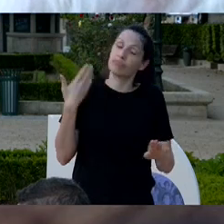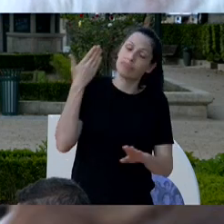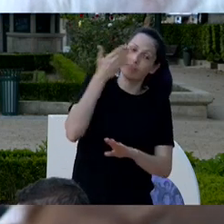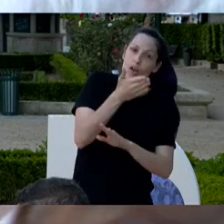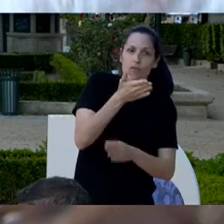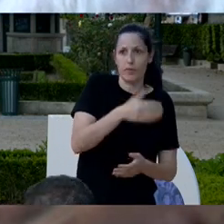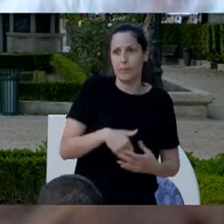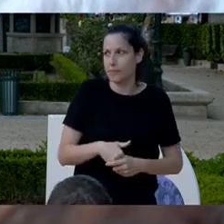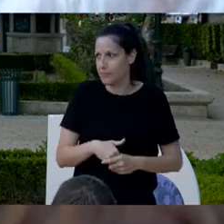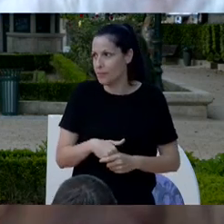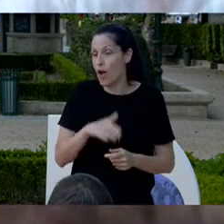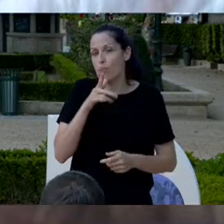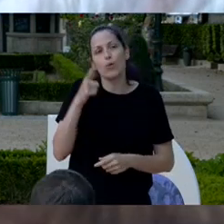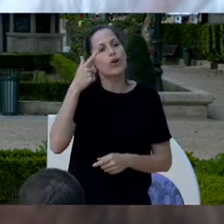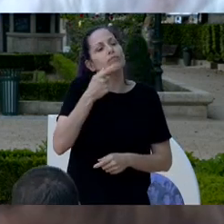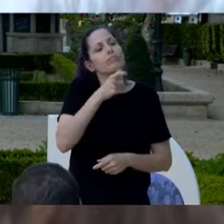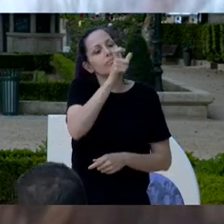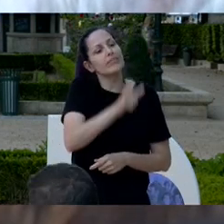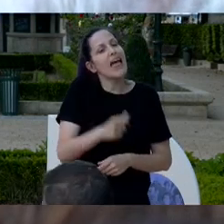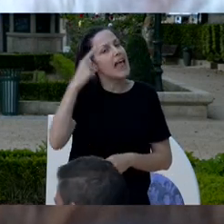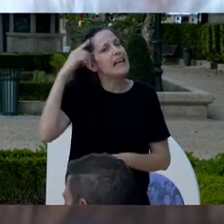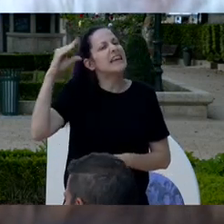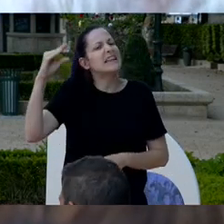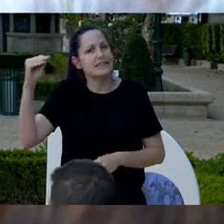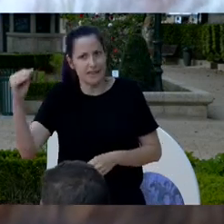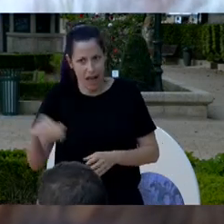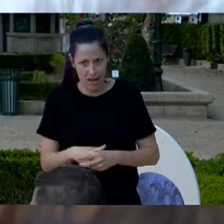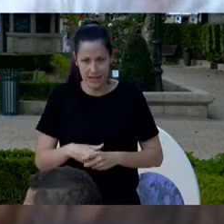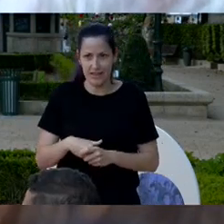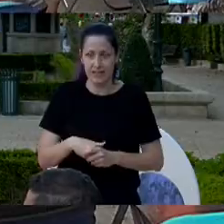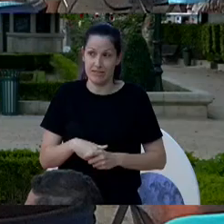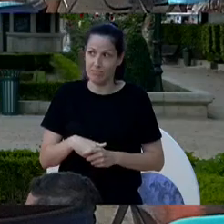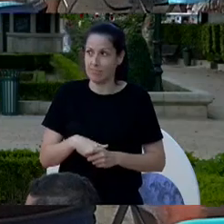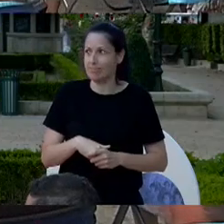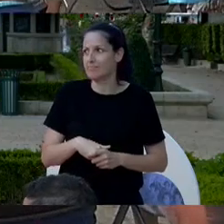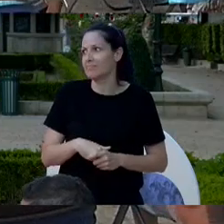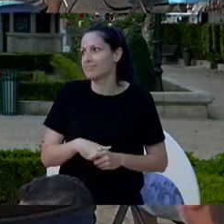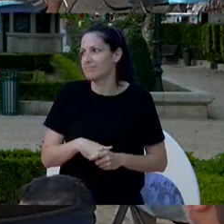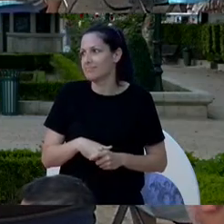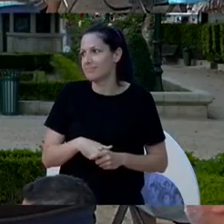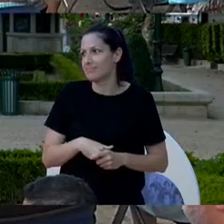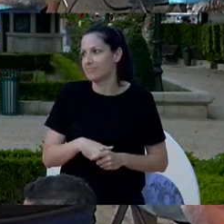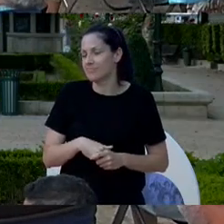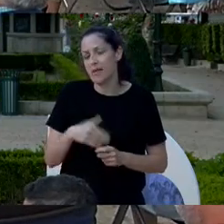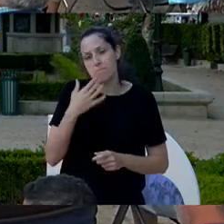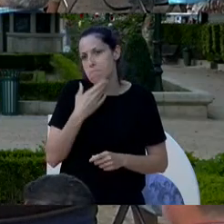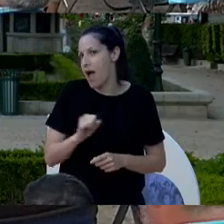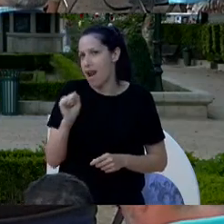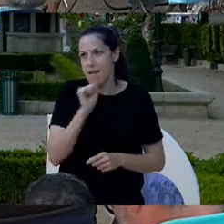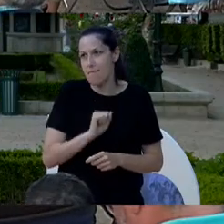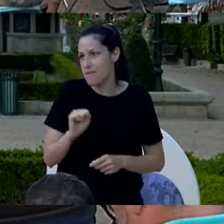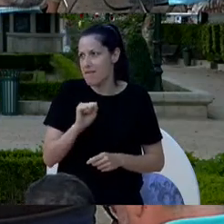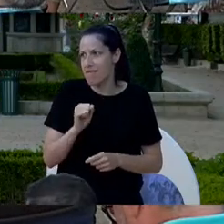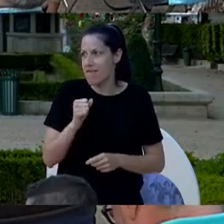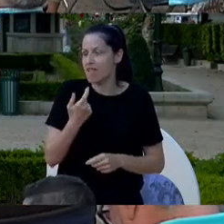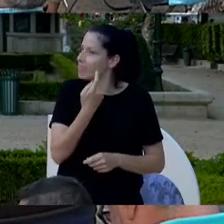cosas. Llamaron a mi mamá. Muy bien. Y así. Qué maravilla de